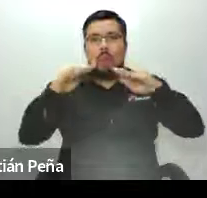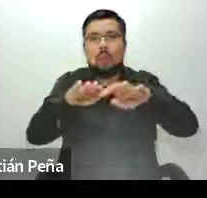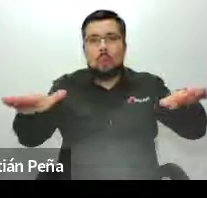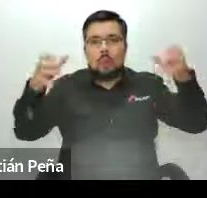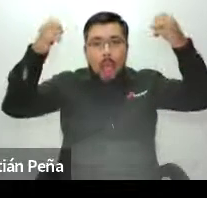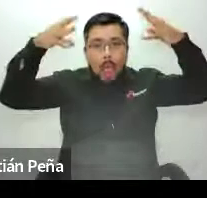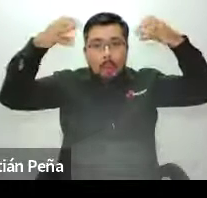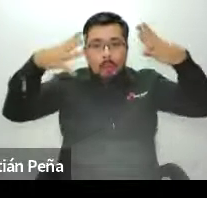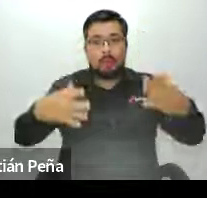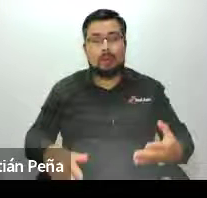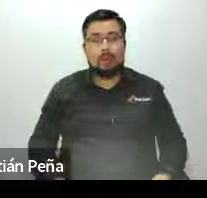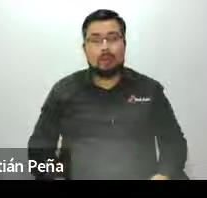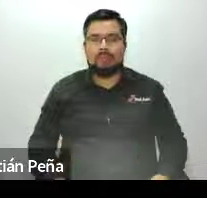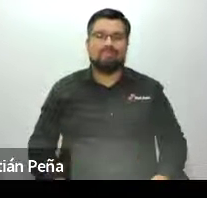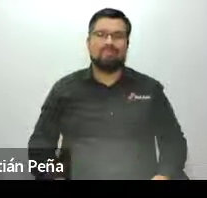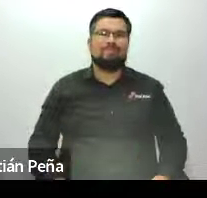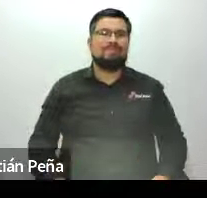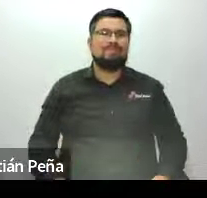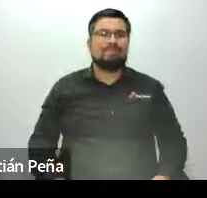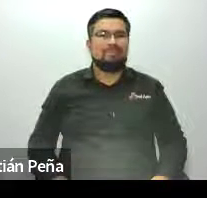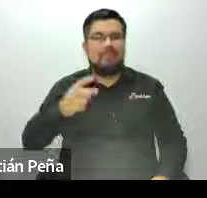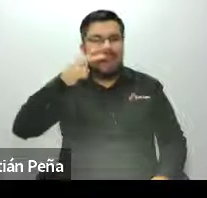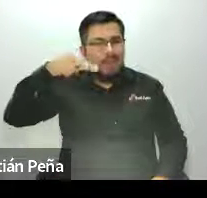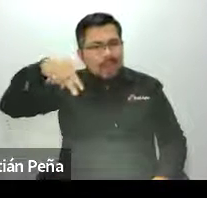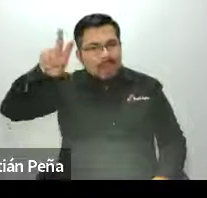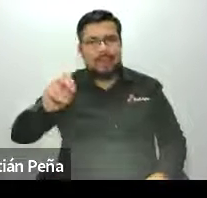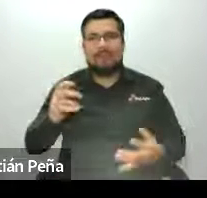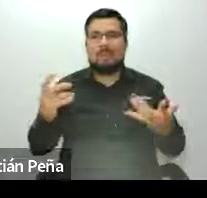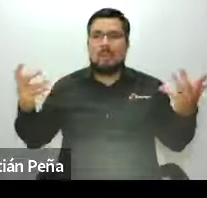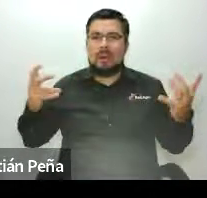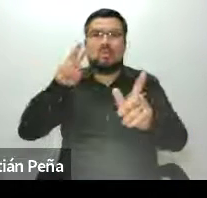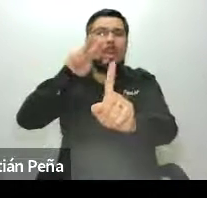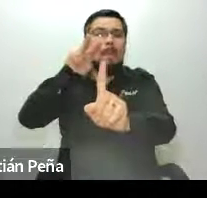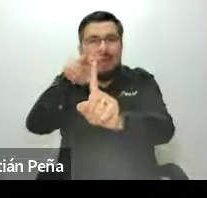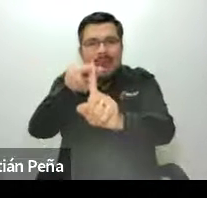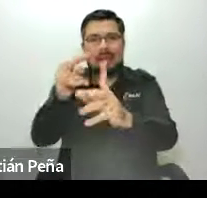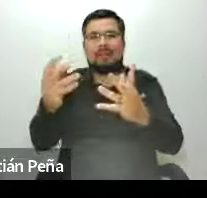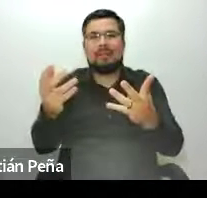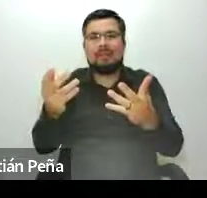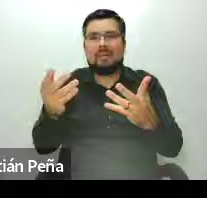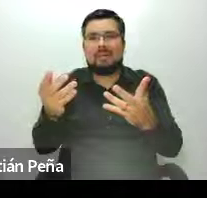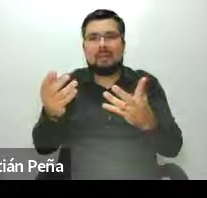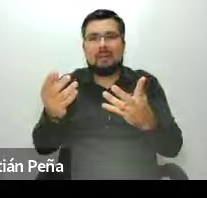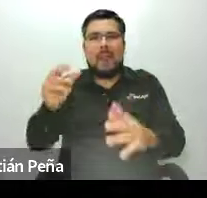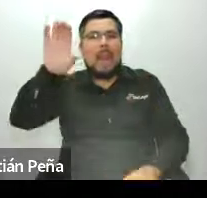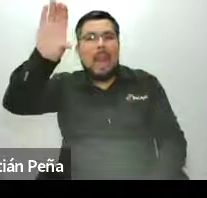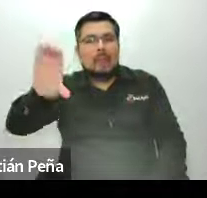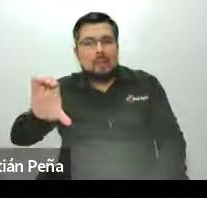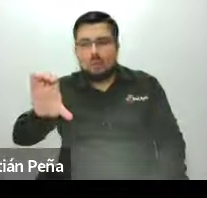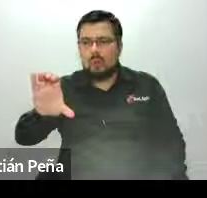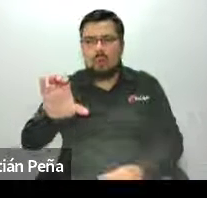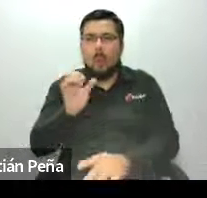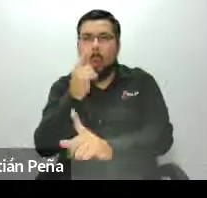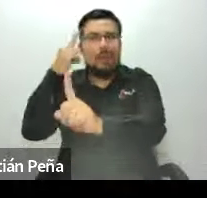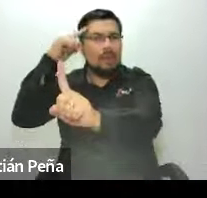propósito norte. ¿Qué quiere esta asignatura? Mirarlo de la complejidad que es el aprendizaje frente a esa asignatura y